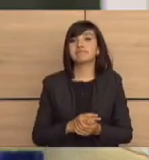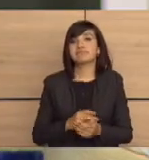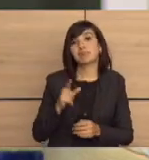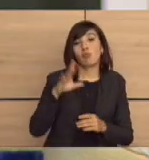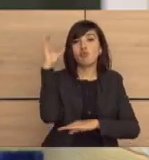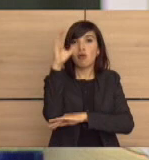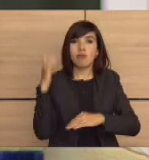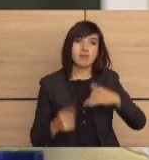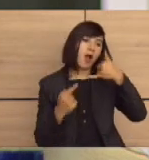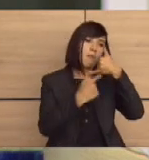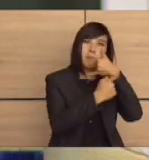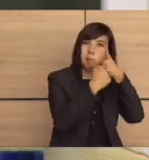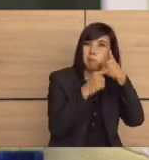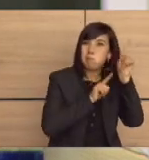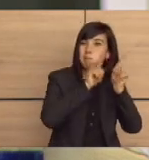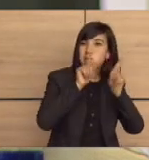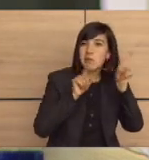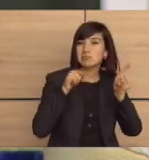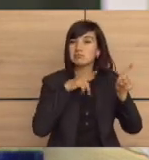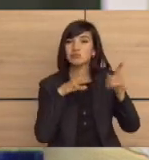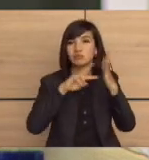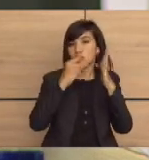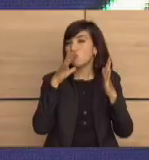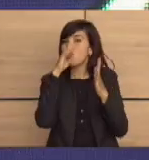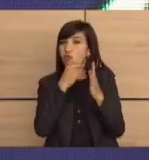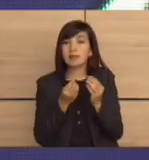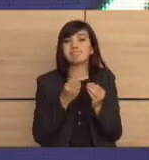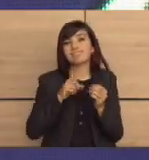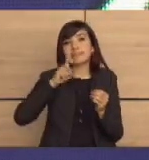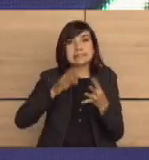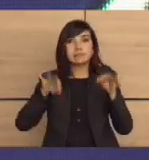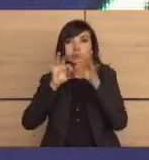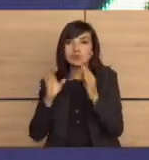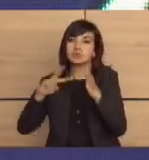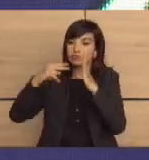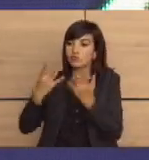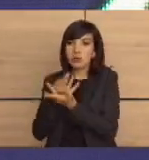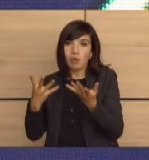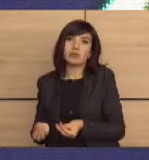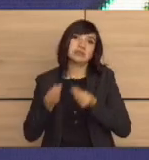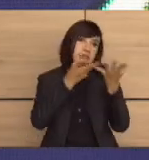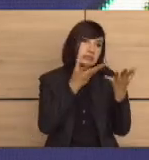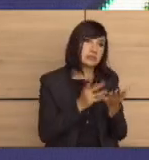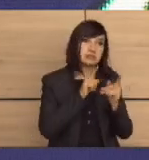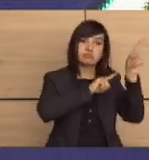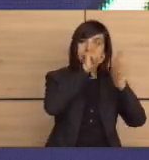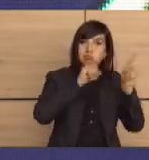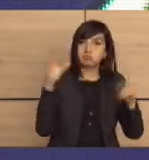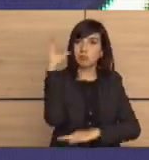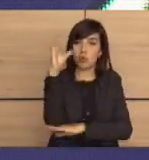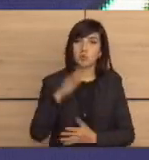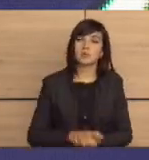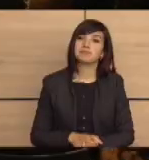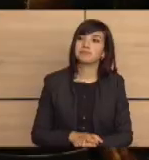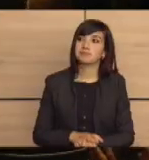es importante que a esos territorios lleguen y se desarrollen esas competencias digitales. Eso sería como las